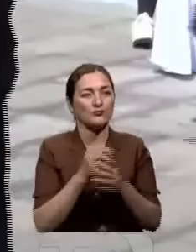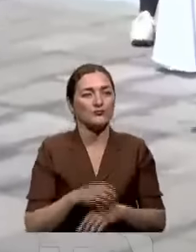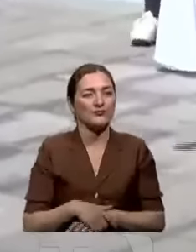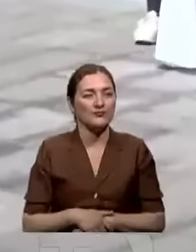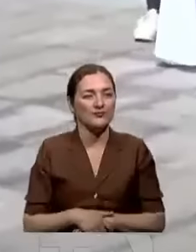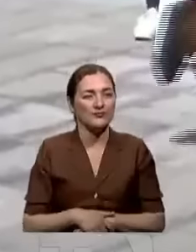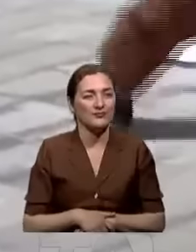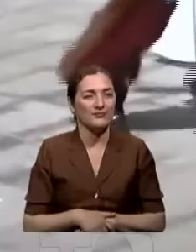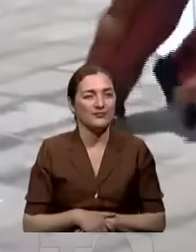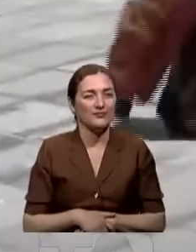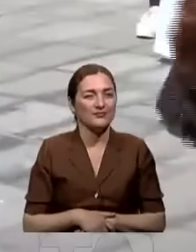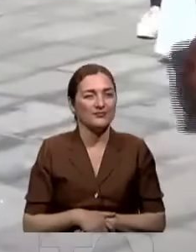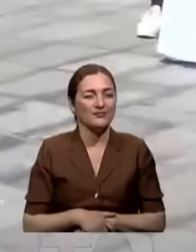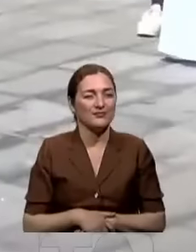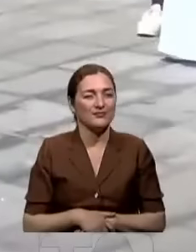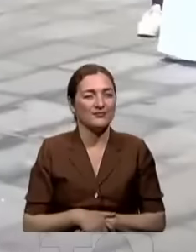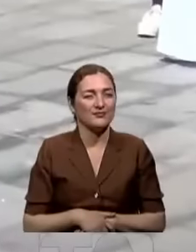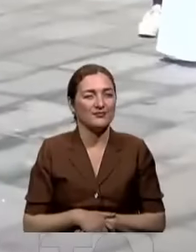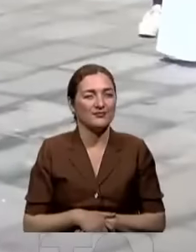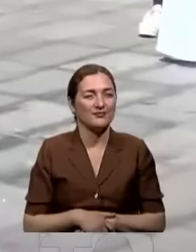al segundo lugar.